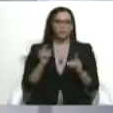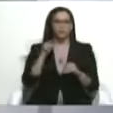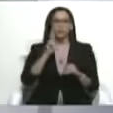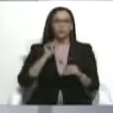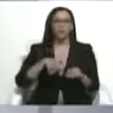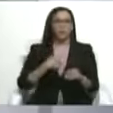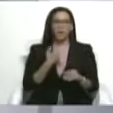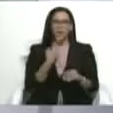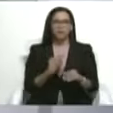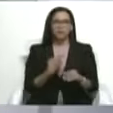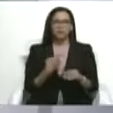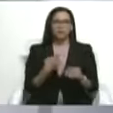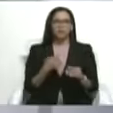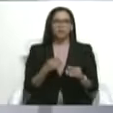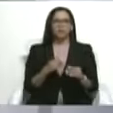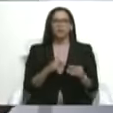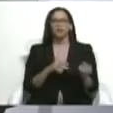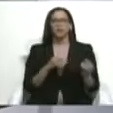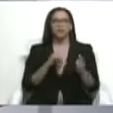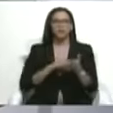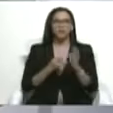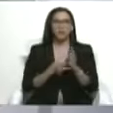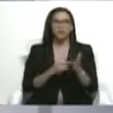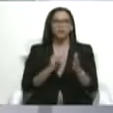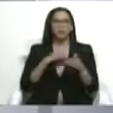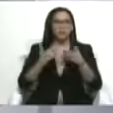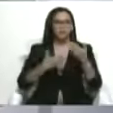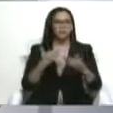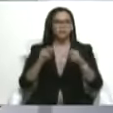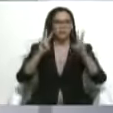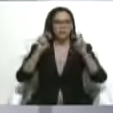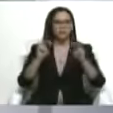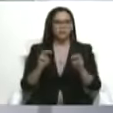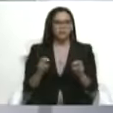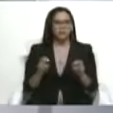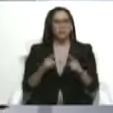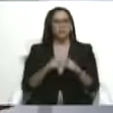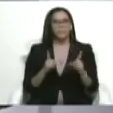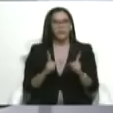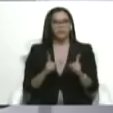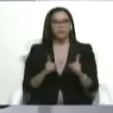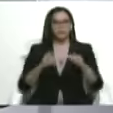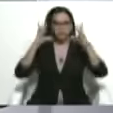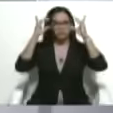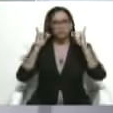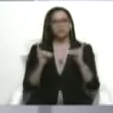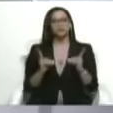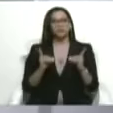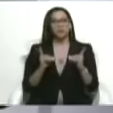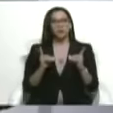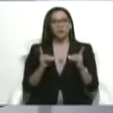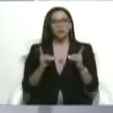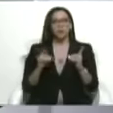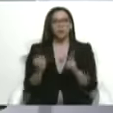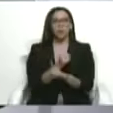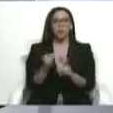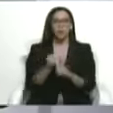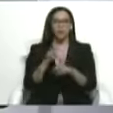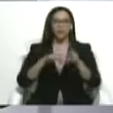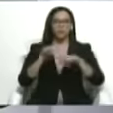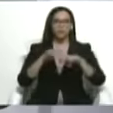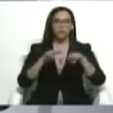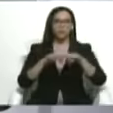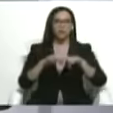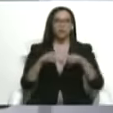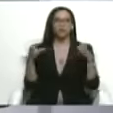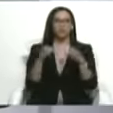puedes decir lo definitivo cuando estás en un proceso investigativo, pero ha sido decisivo, un golpe estructural orgánico a